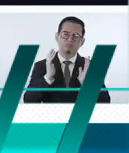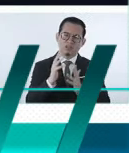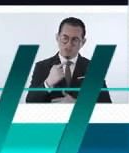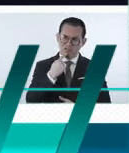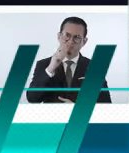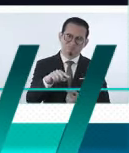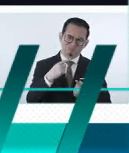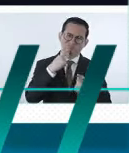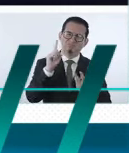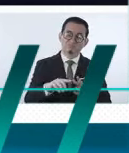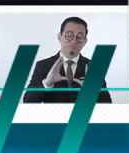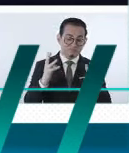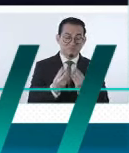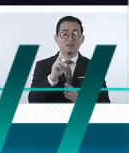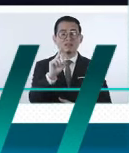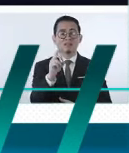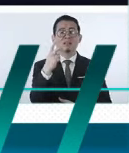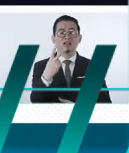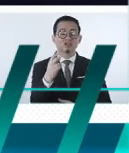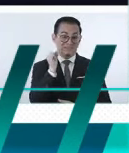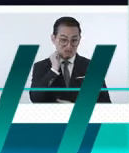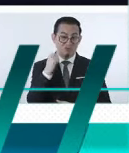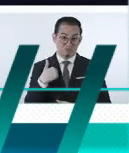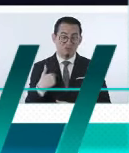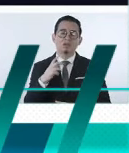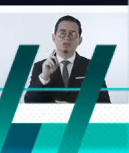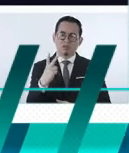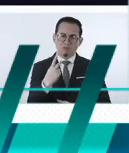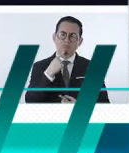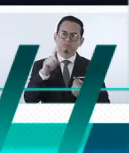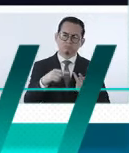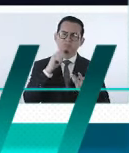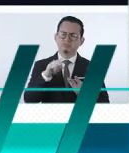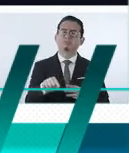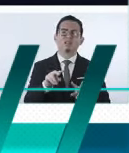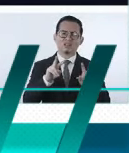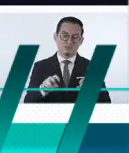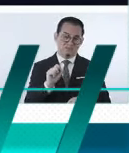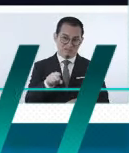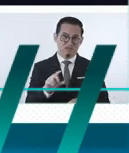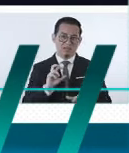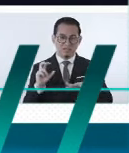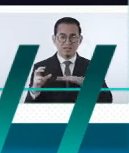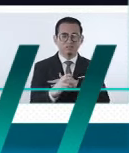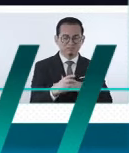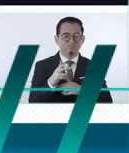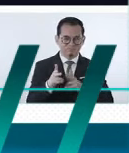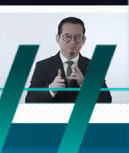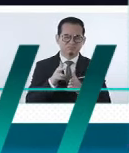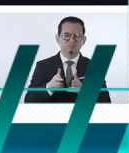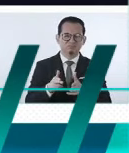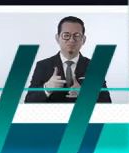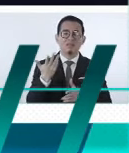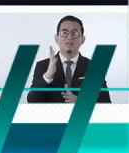entienden. Es una barbaridad. Y dice que lo que ella hubiese construido sería mejor un tren ligero en la zona que ya